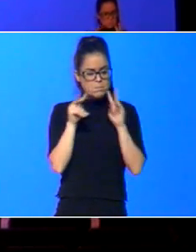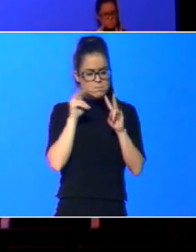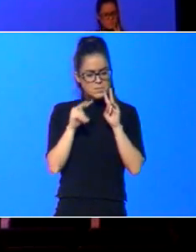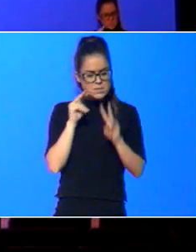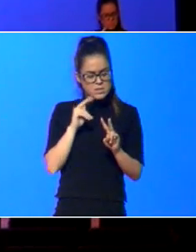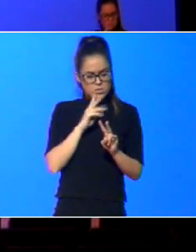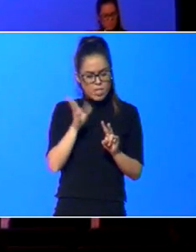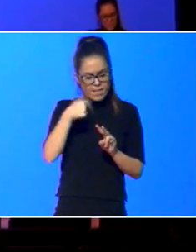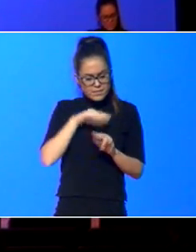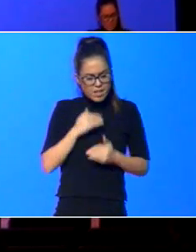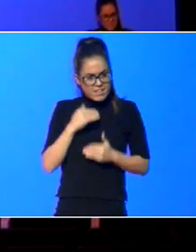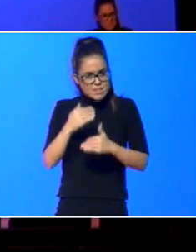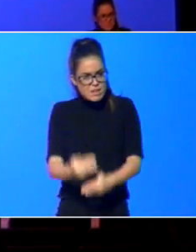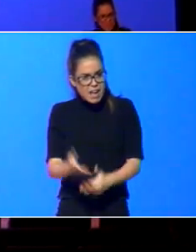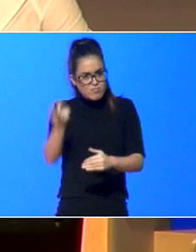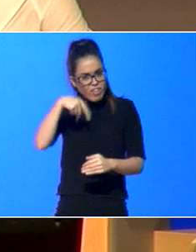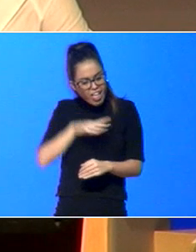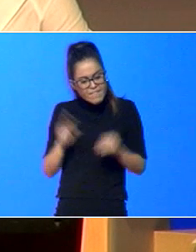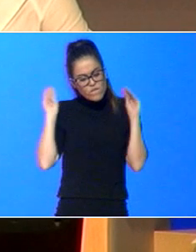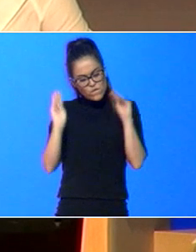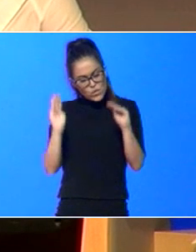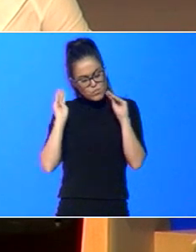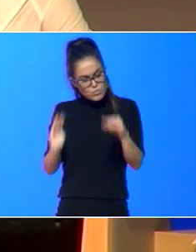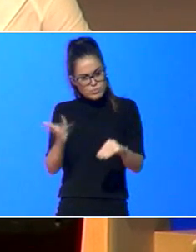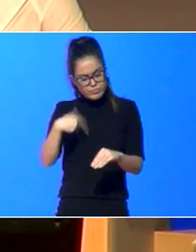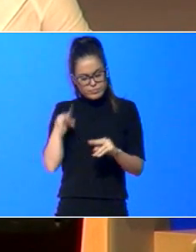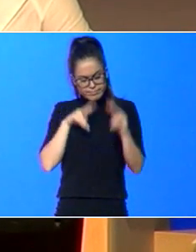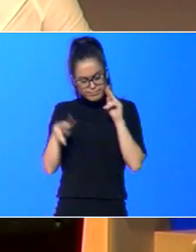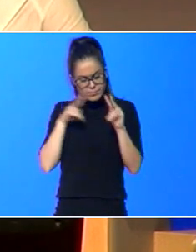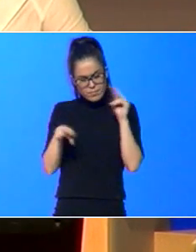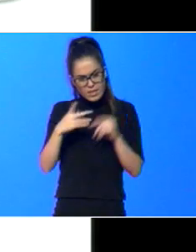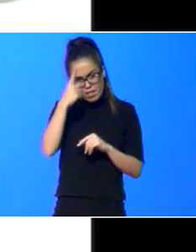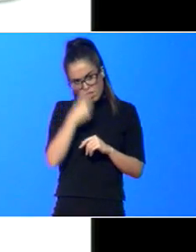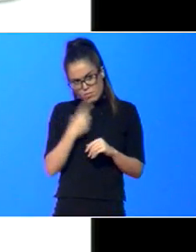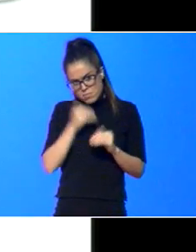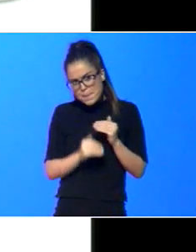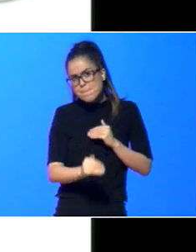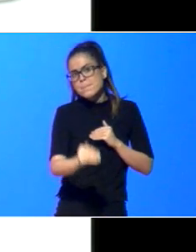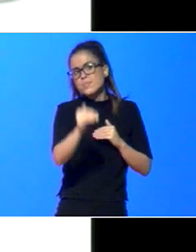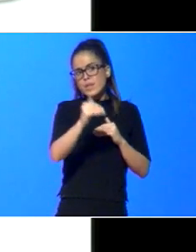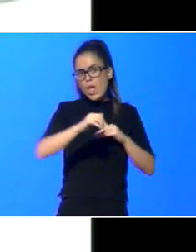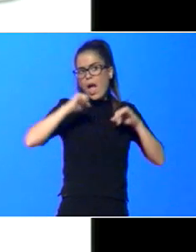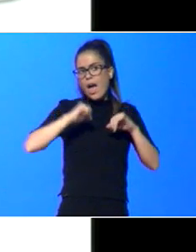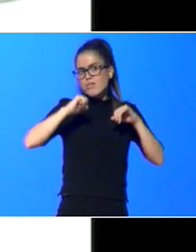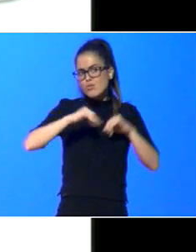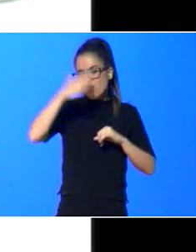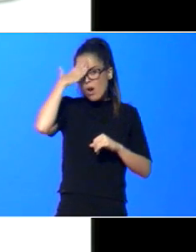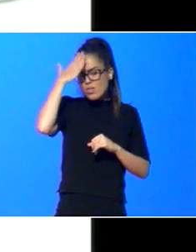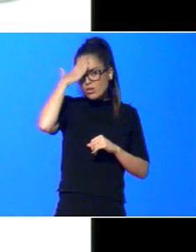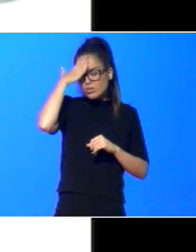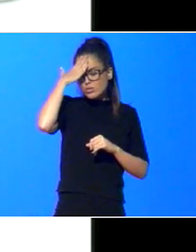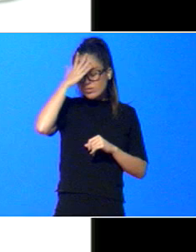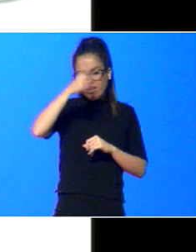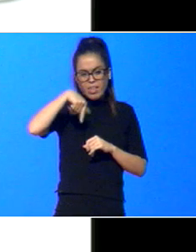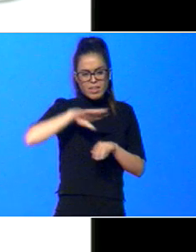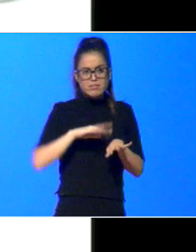implicamos con ellos en su formación, les estamos viendo, tenemos una imagen, una idea de ellos hacia el día de mañana como adultos que van a tener que